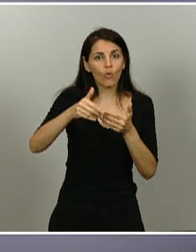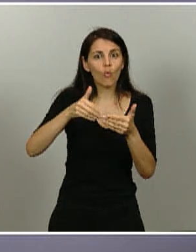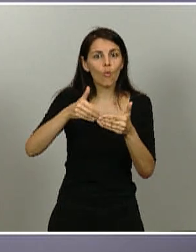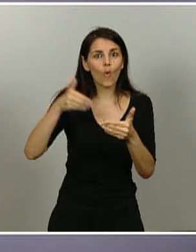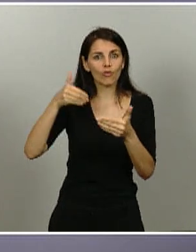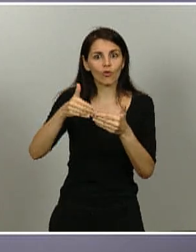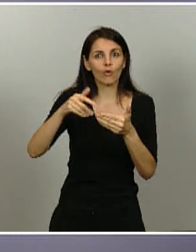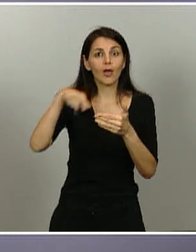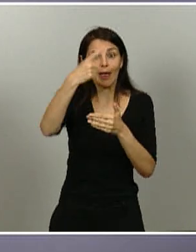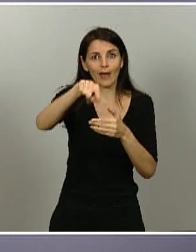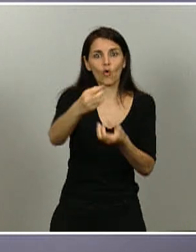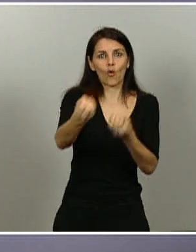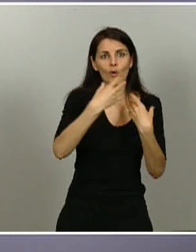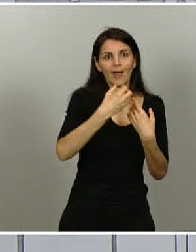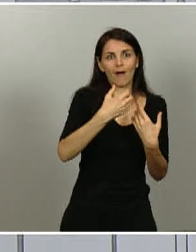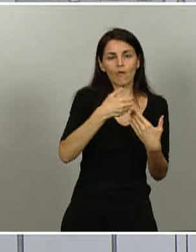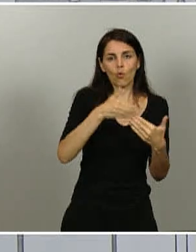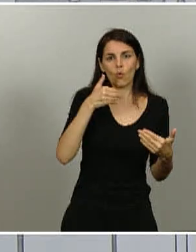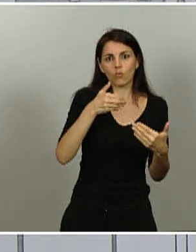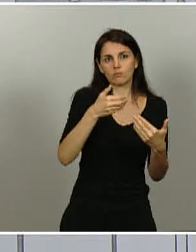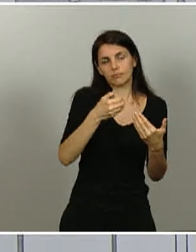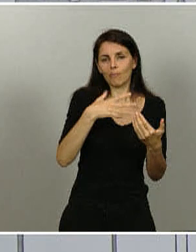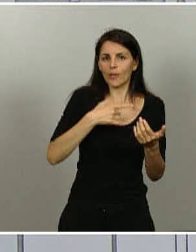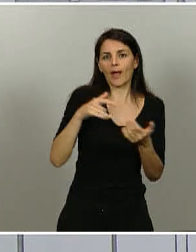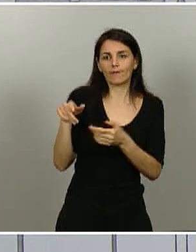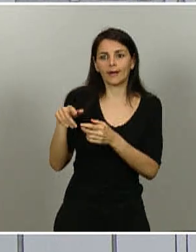principio debería de coincidir.